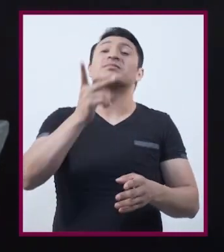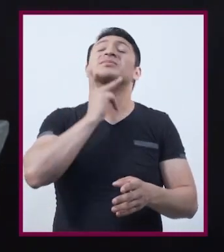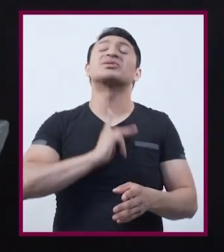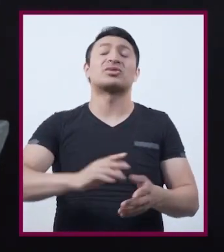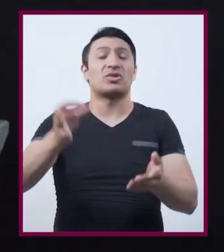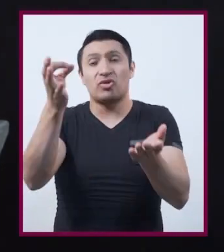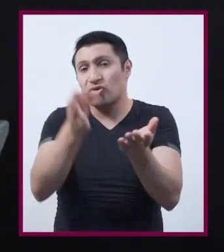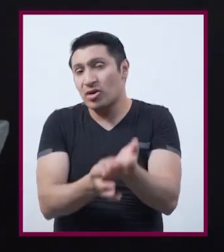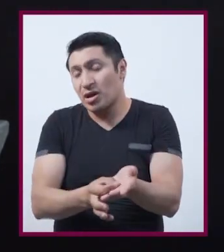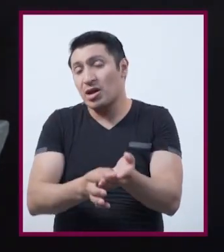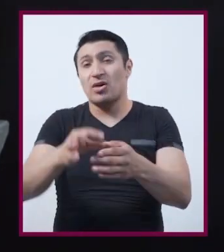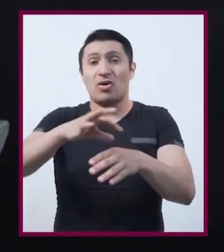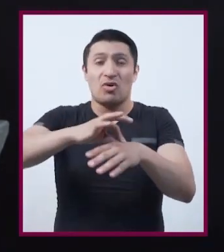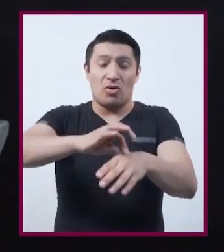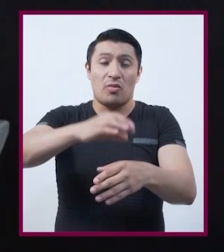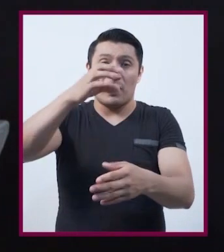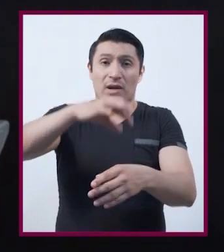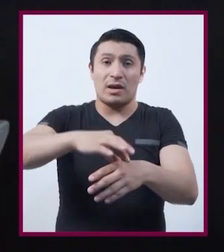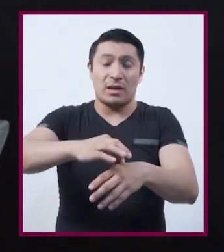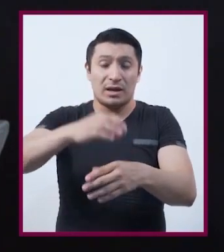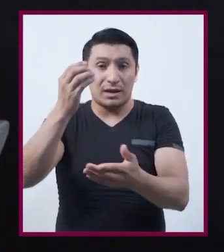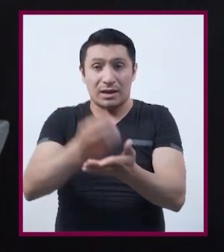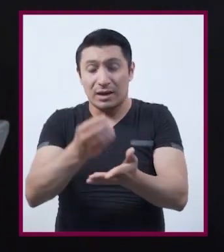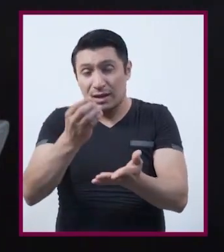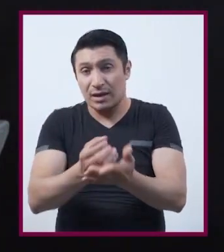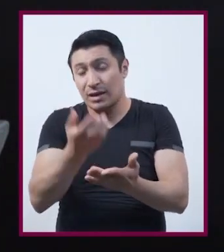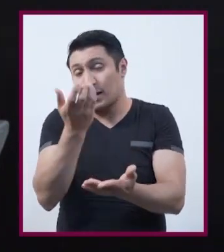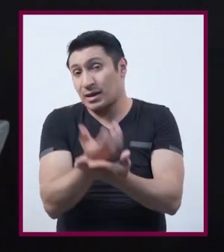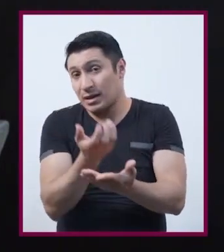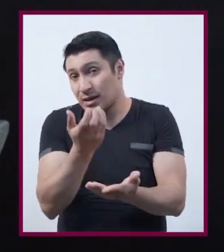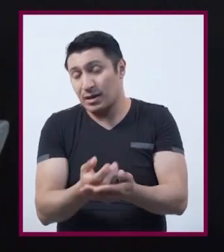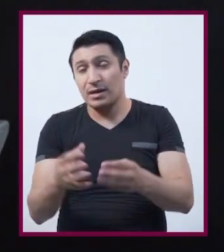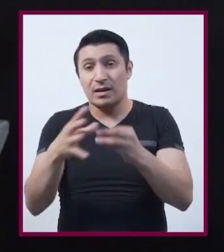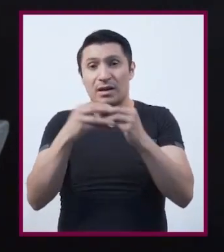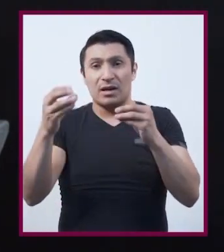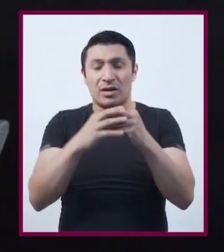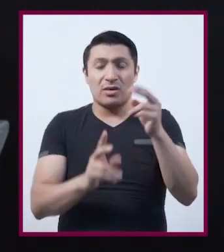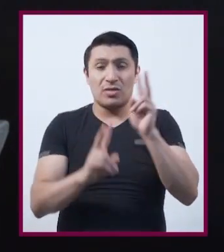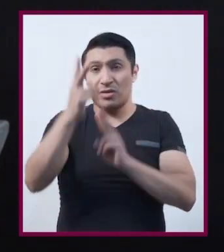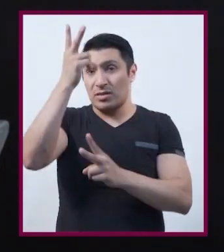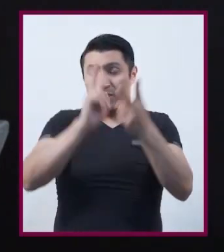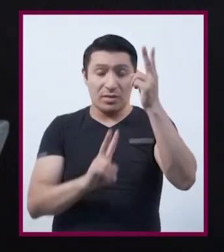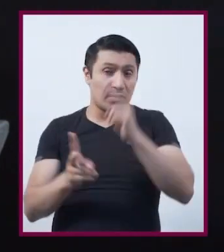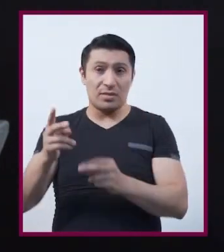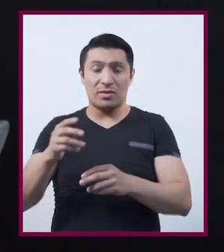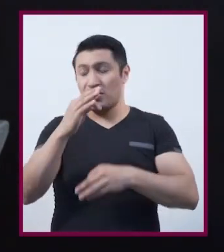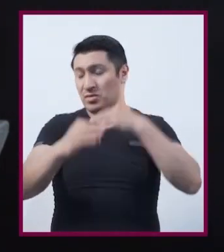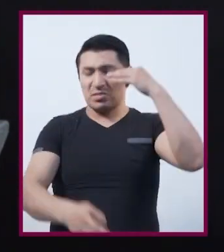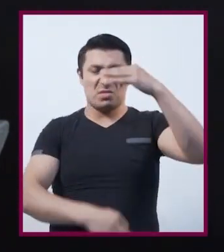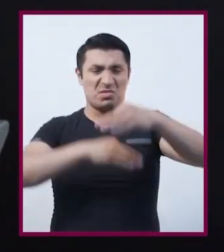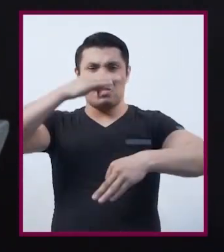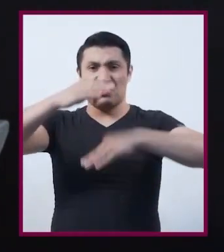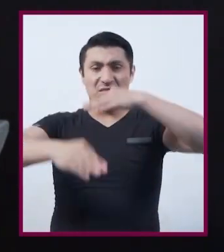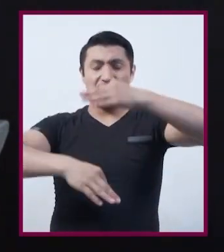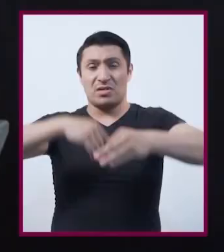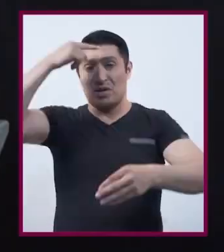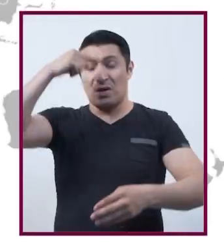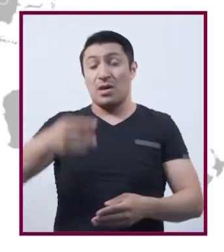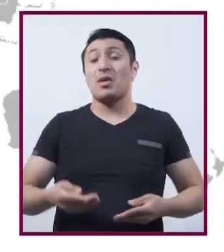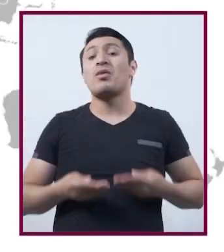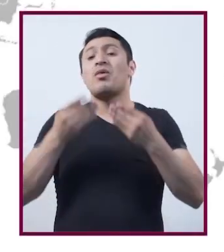los alimentos. Todo esto con destino a países ricos que ganan más consumiéndolos que otros produciéndolos.